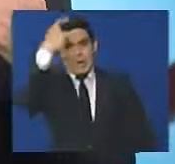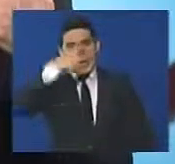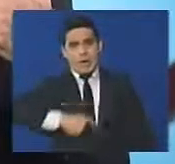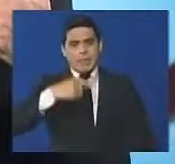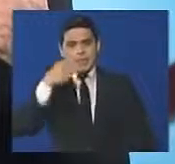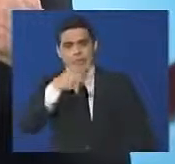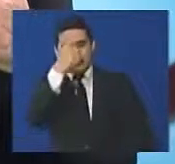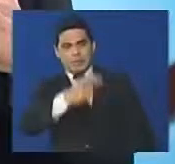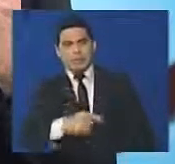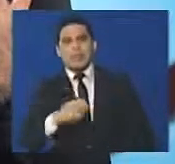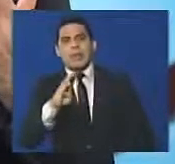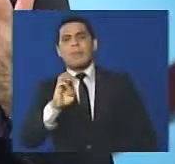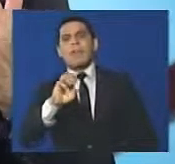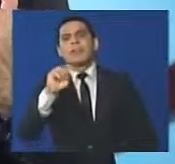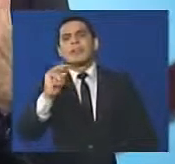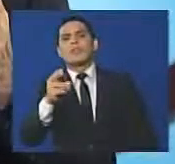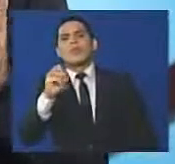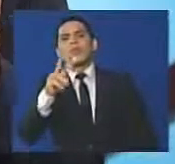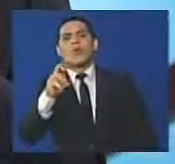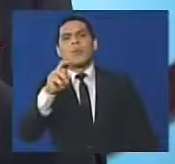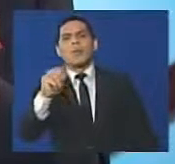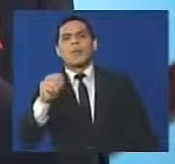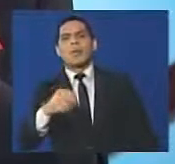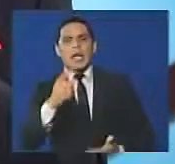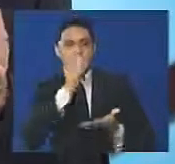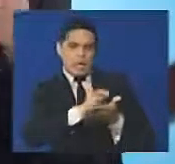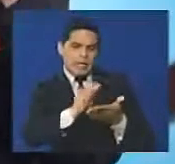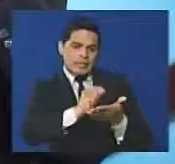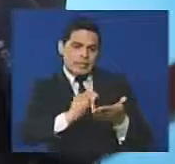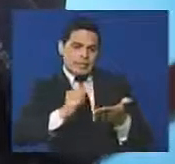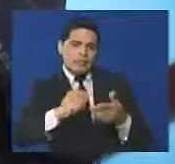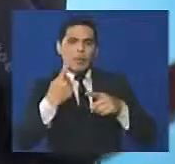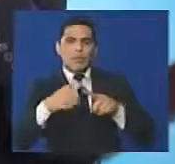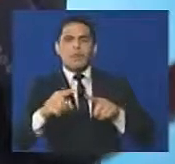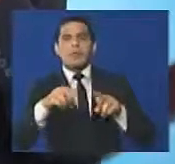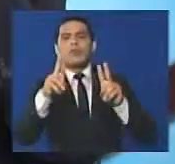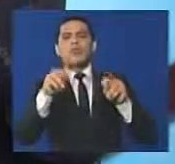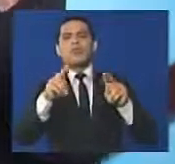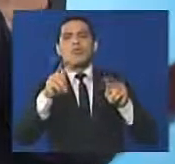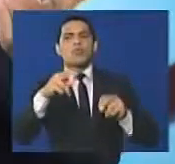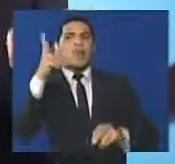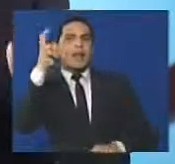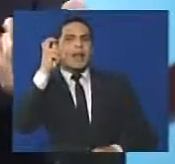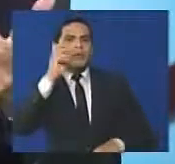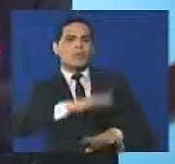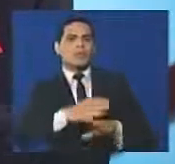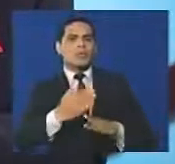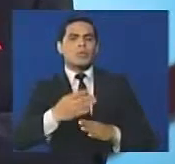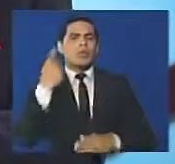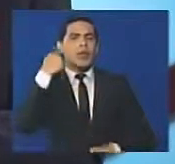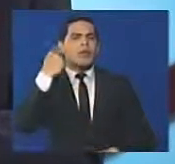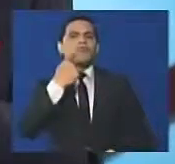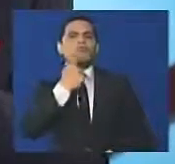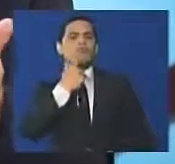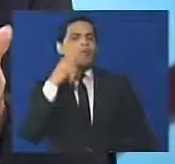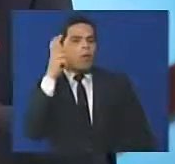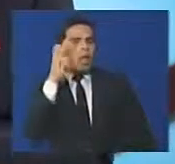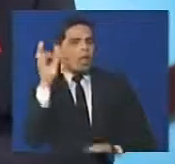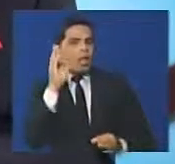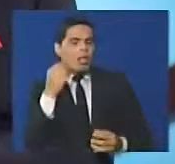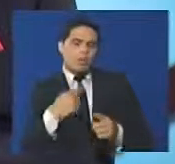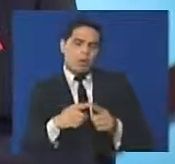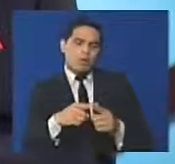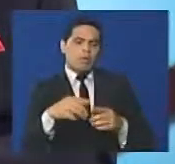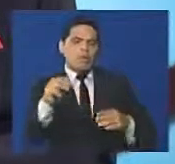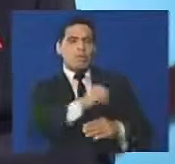personalidad de ese genio. Él escribió, pero nunca la pude escuchar porque se quedó sordo. Y aparte de eso,